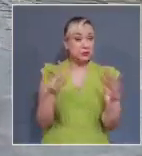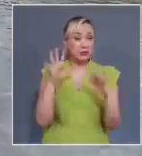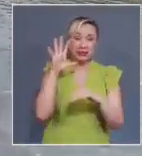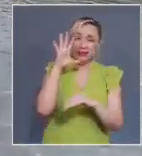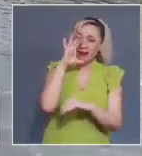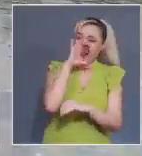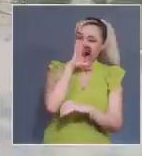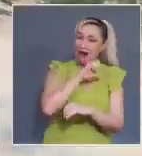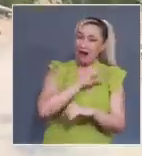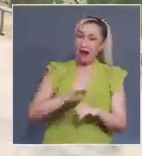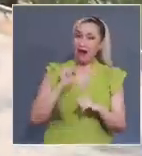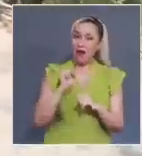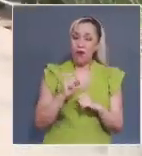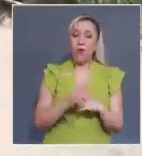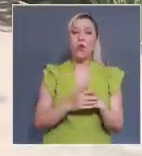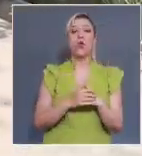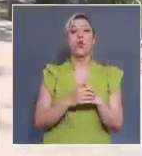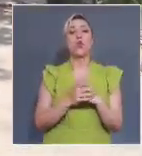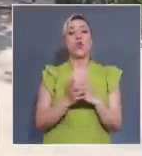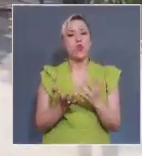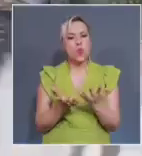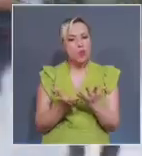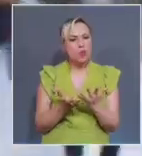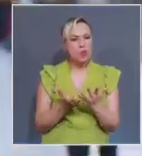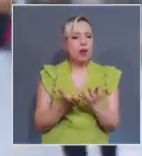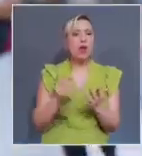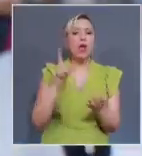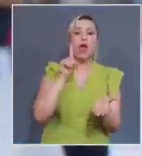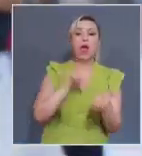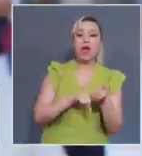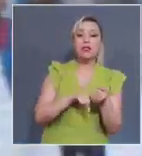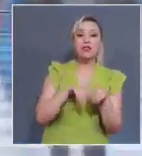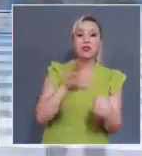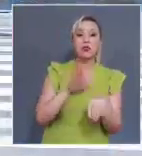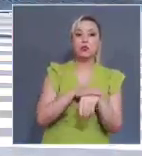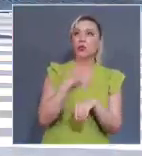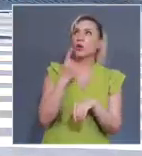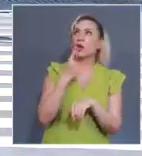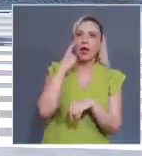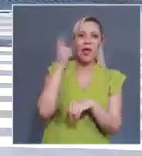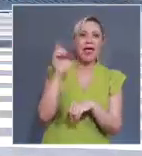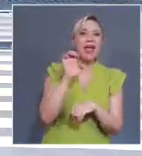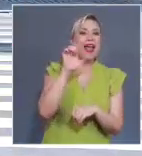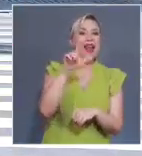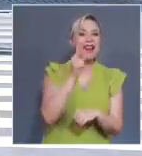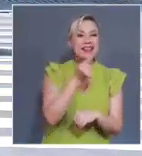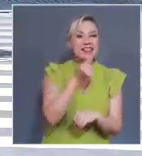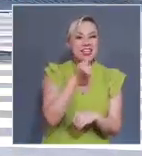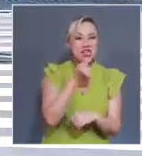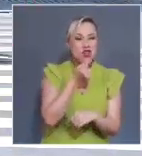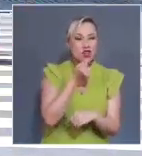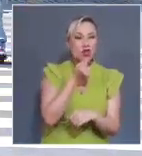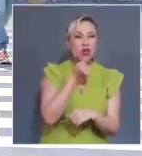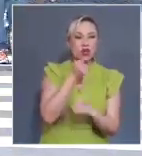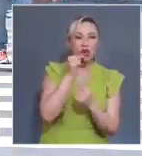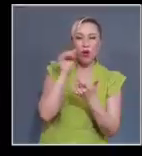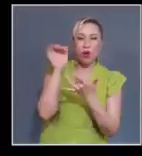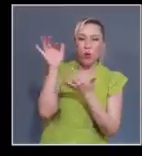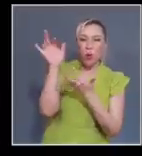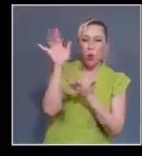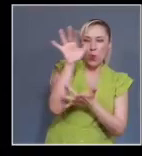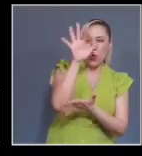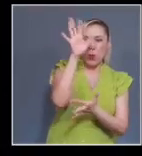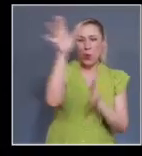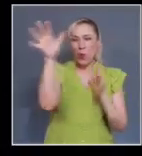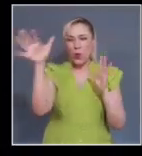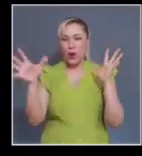virtual explicaron que nos encontramos en fase de desarrollo del fenómeno del Niño. Atravesamos la onda de calor llamada Madden-Julian, que nació